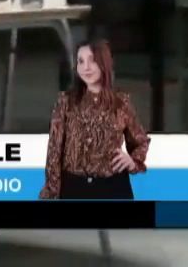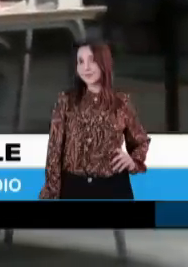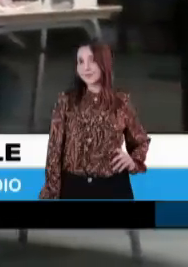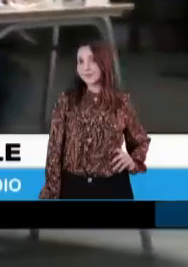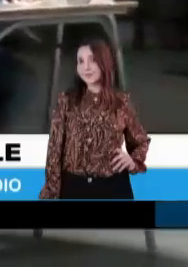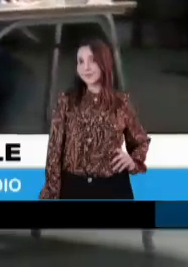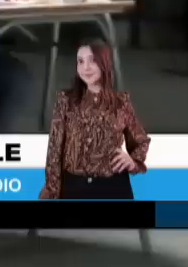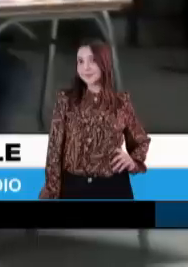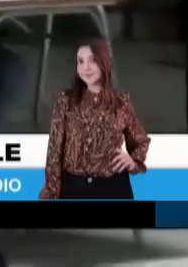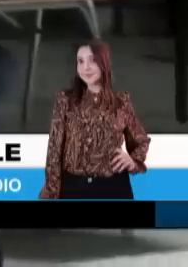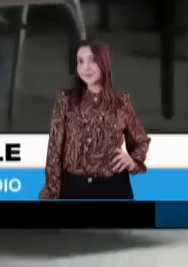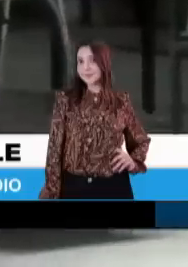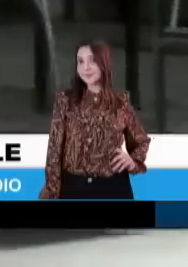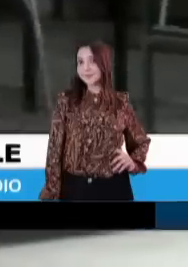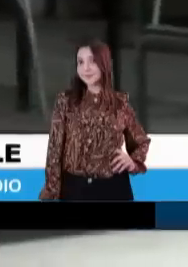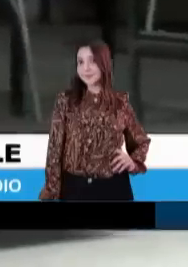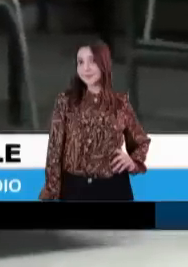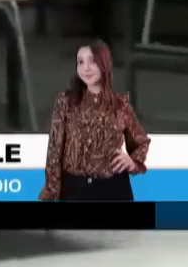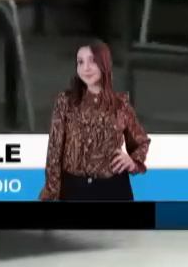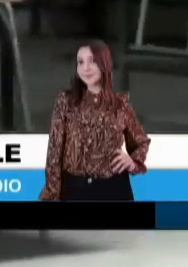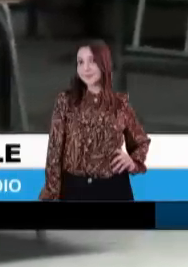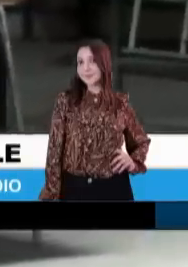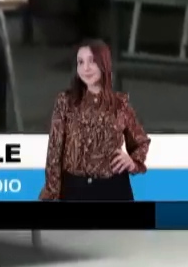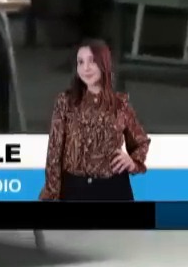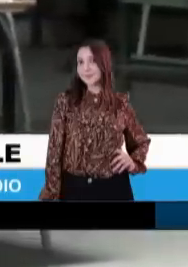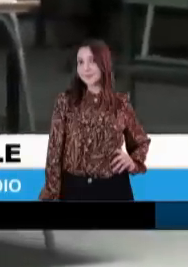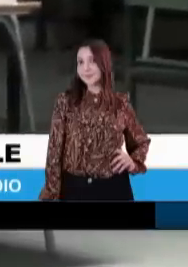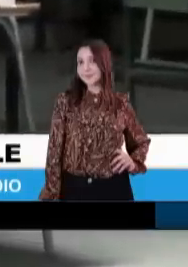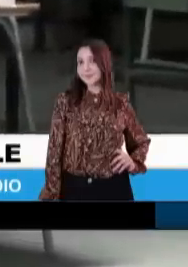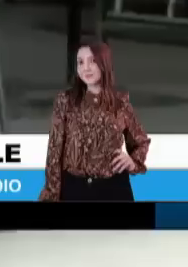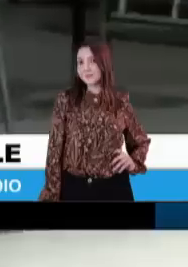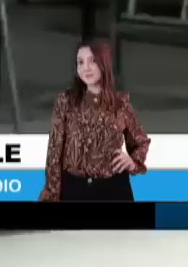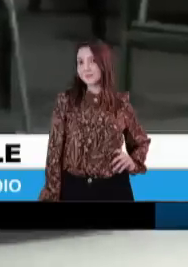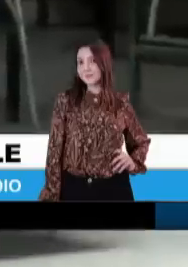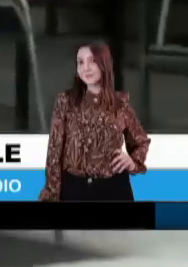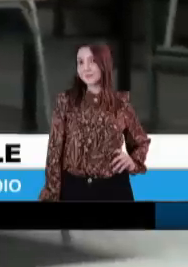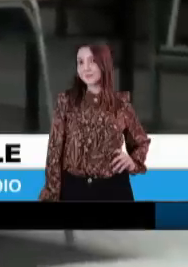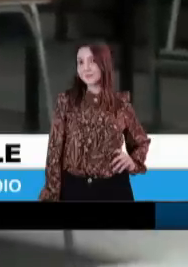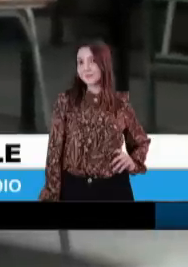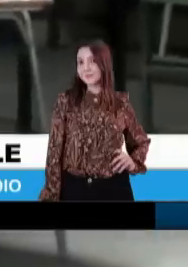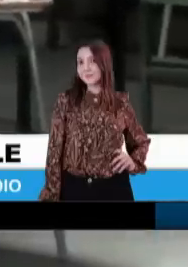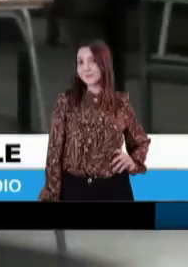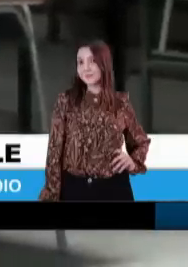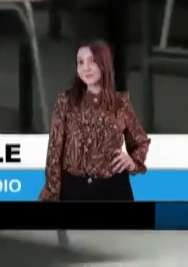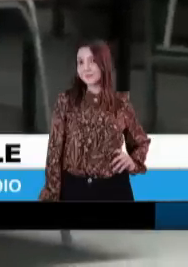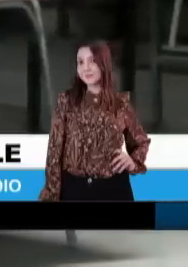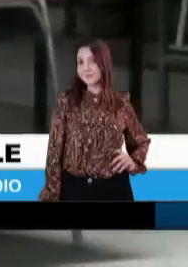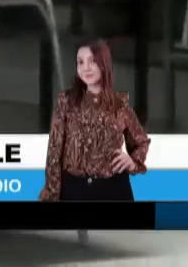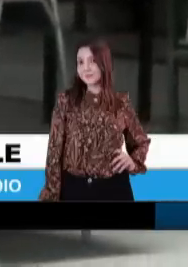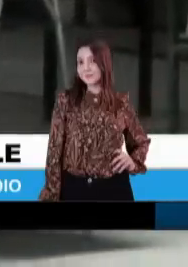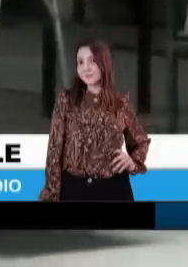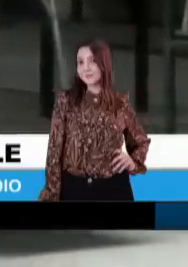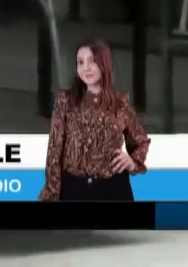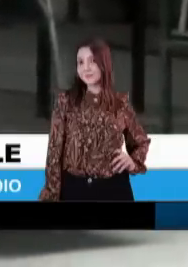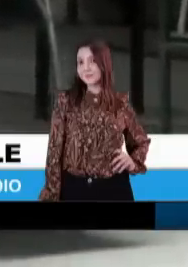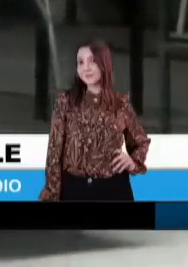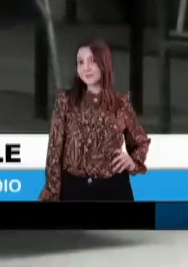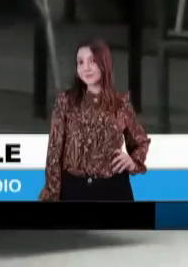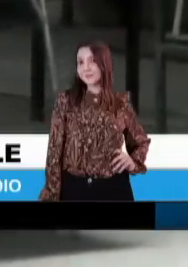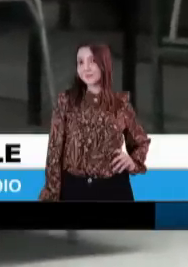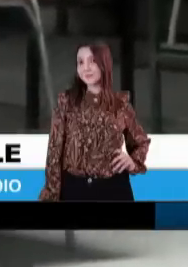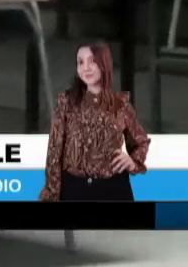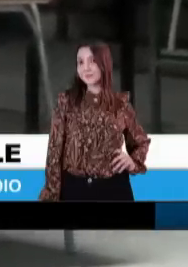los que consideran que la declaración del expresidente fue un guiño al rechazo. Así lo planteó el senador y presidente de RN, Francisco